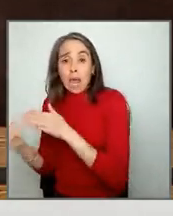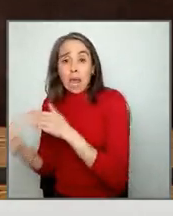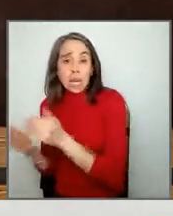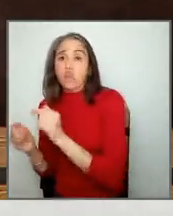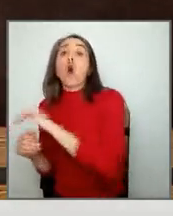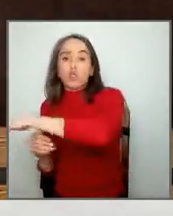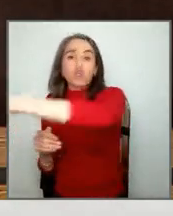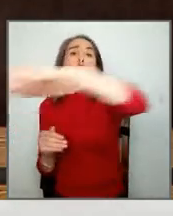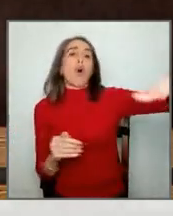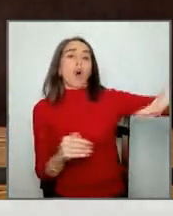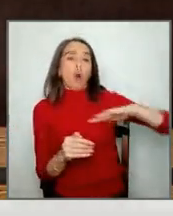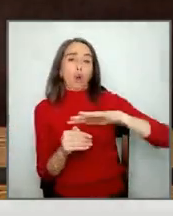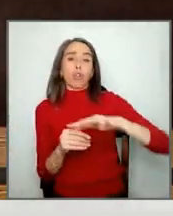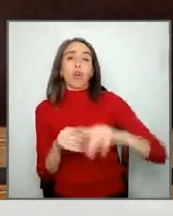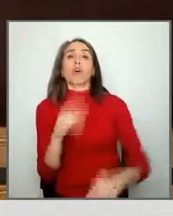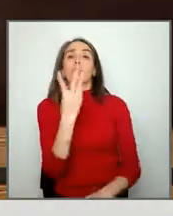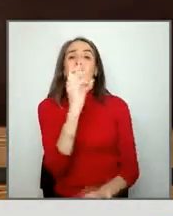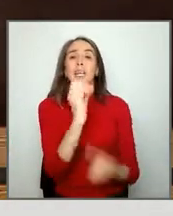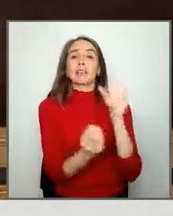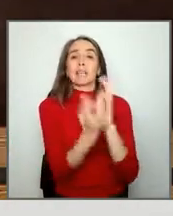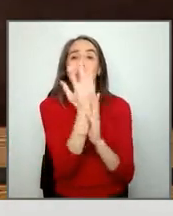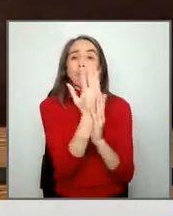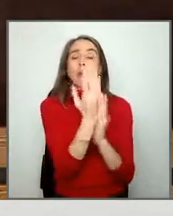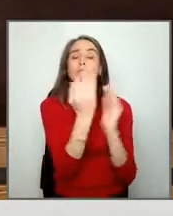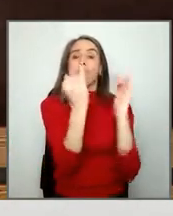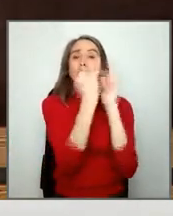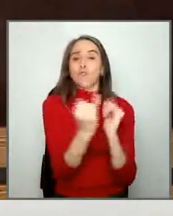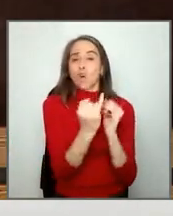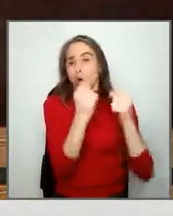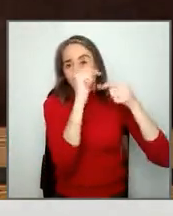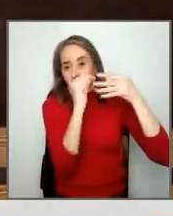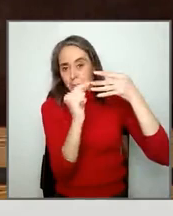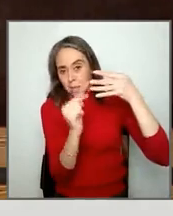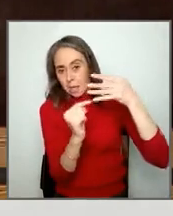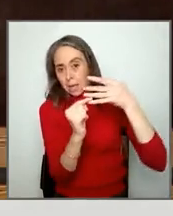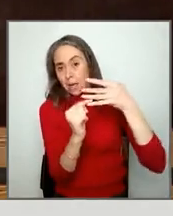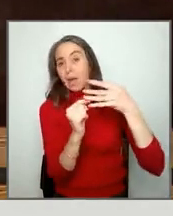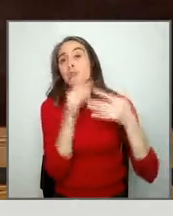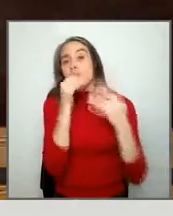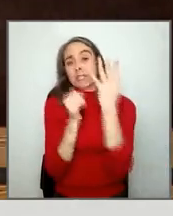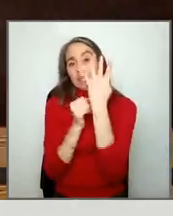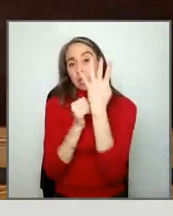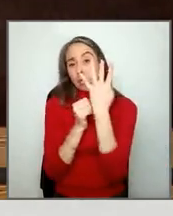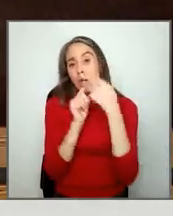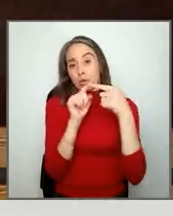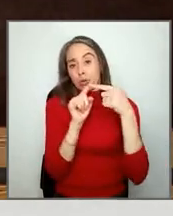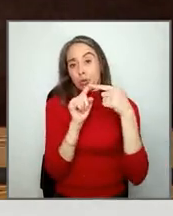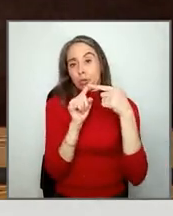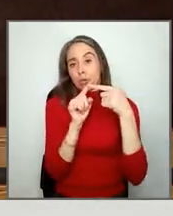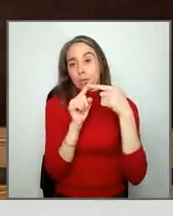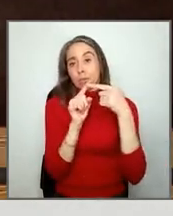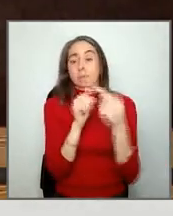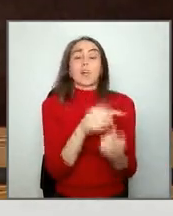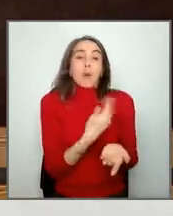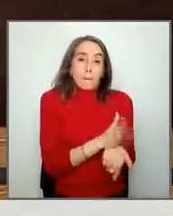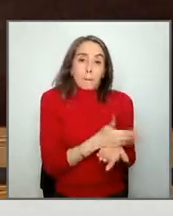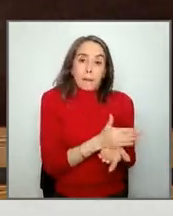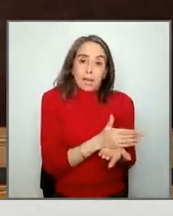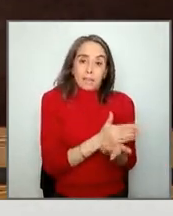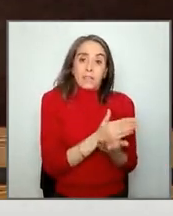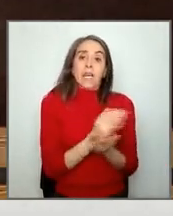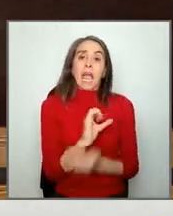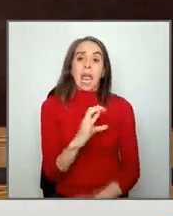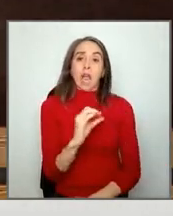de 30 nuevos instrumentos quisiera mencionar solamente cuatro un instrumento de planificación ecológica